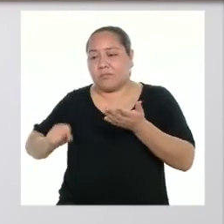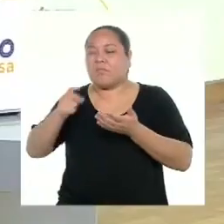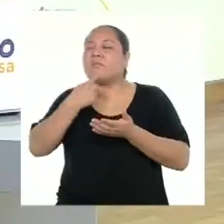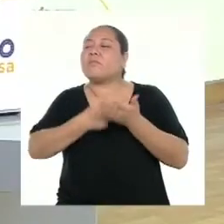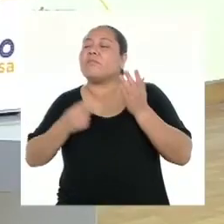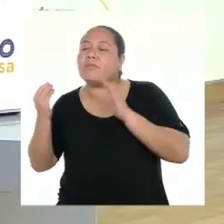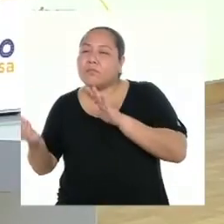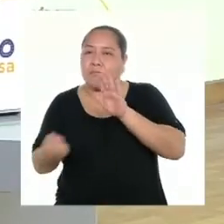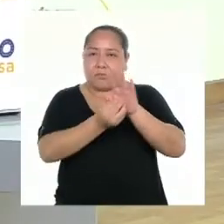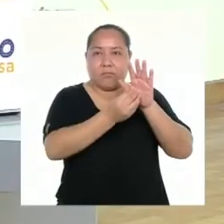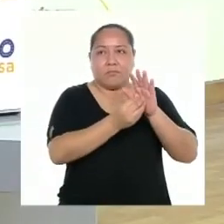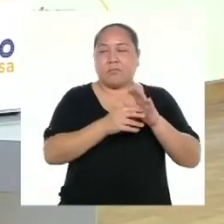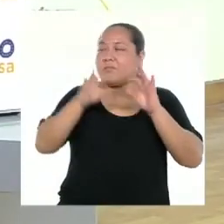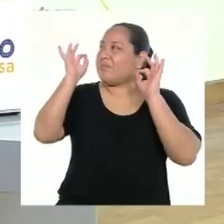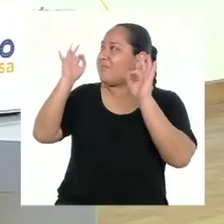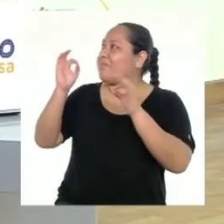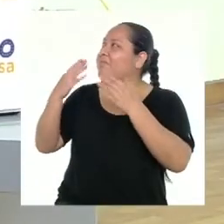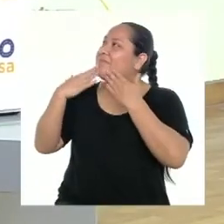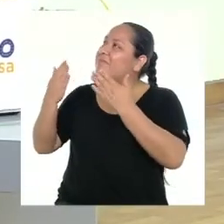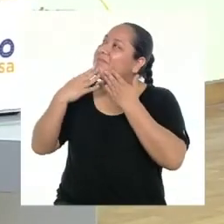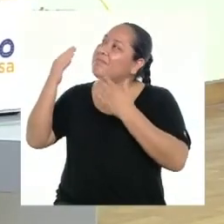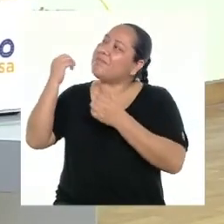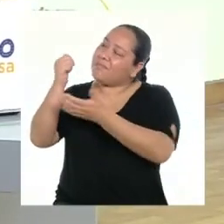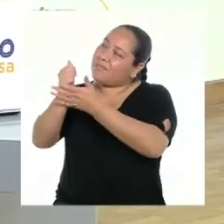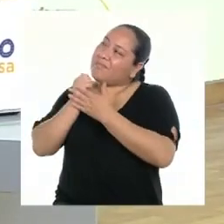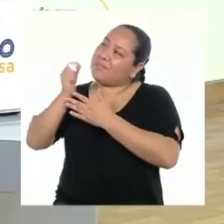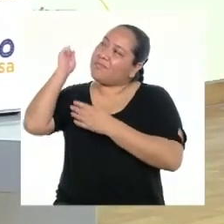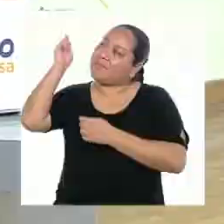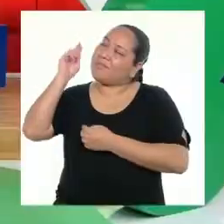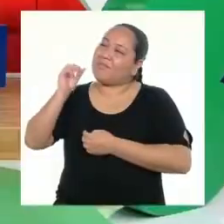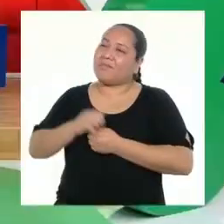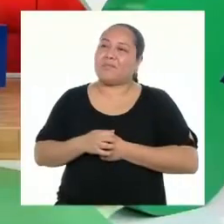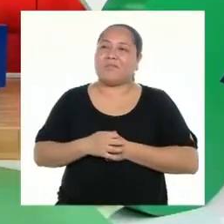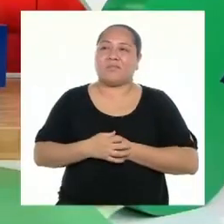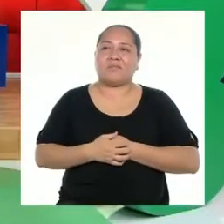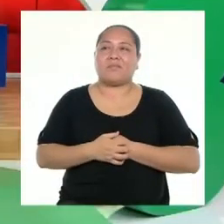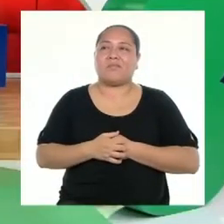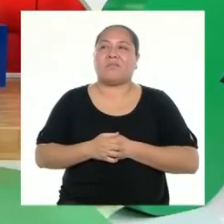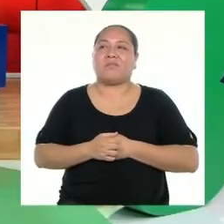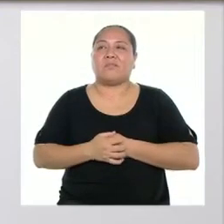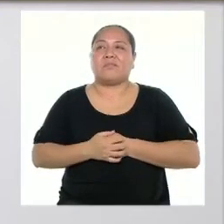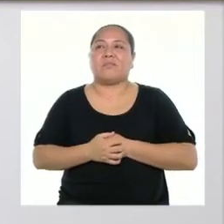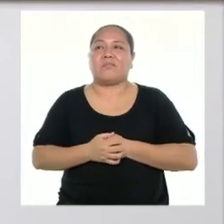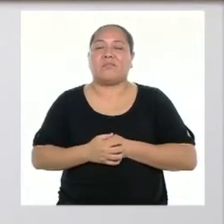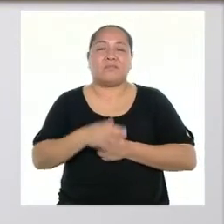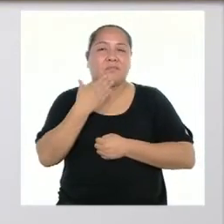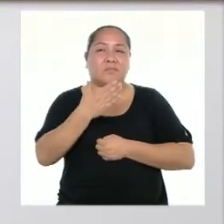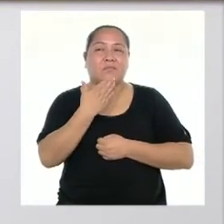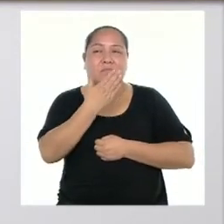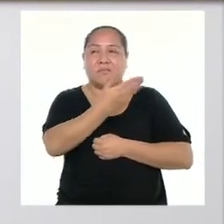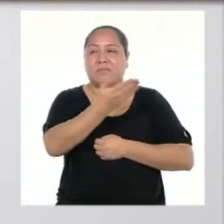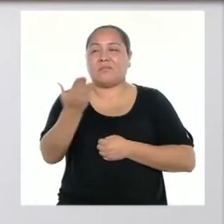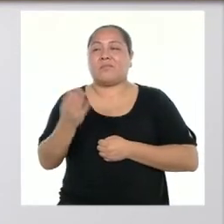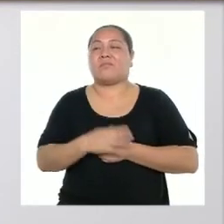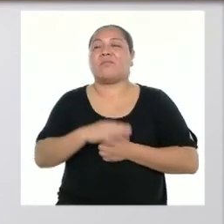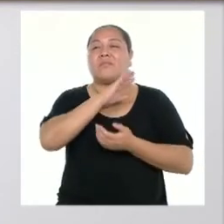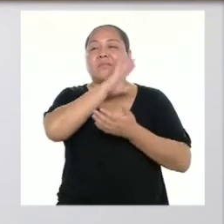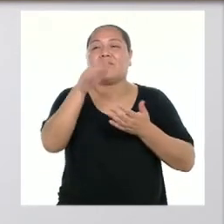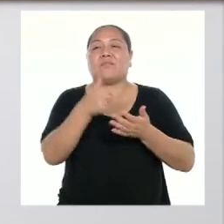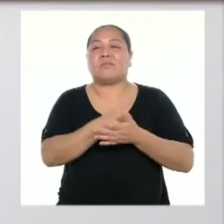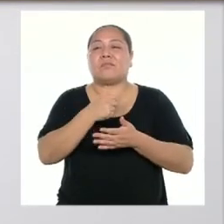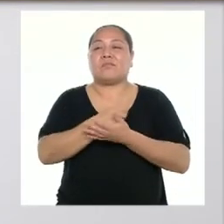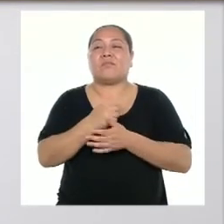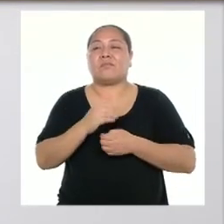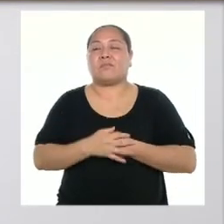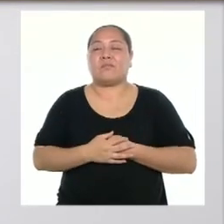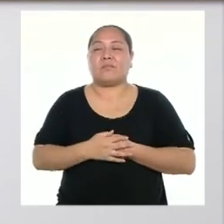agregar. ¡Excelente! Muchas gracias por su ayuda, profesora Aira. Gracias a ustedes y a todas y